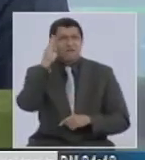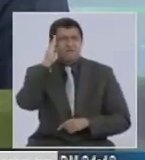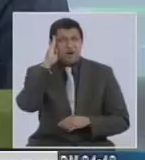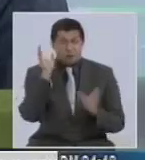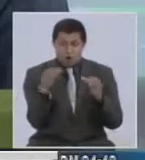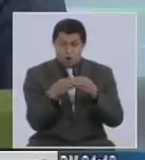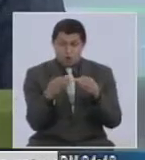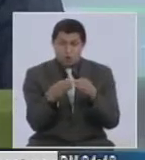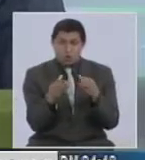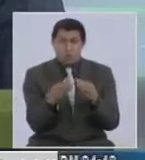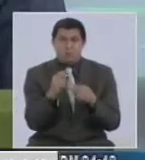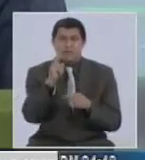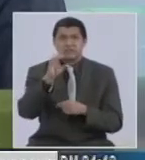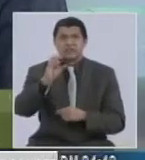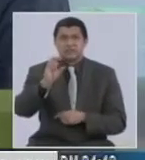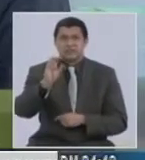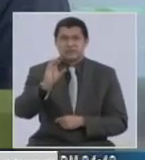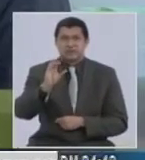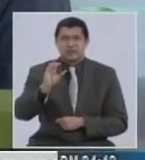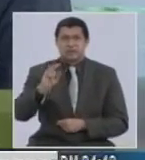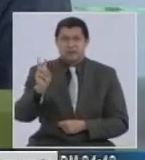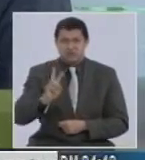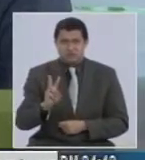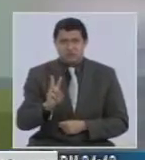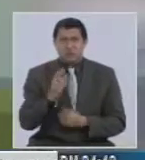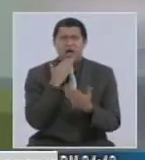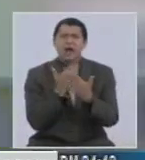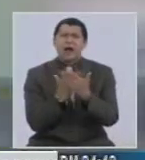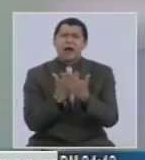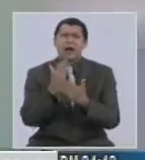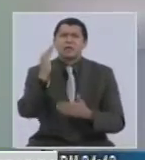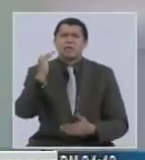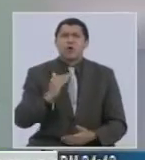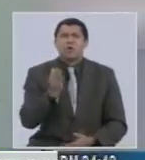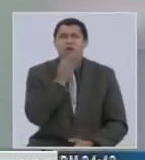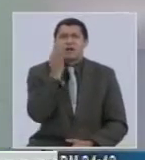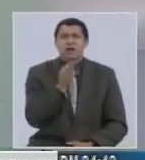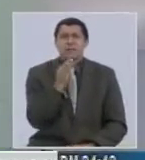grupo, Hepatitis C Venezuela. Gracias por acompañarme en la tarde de hoy.